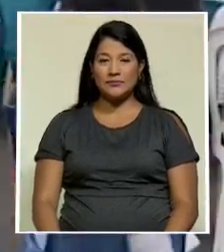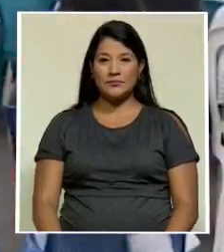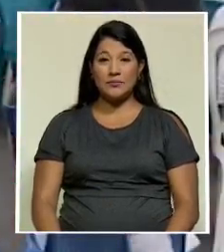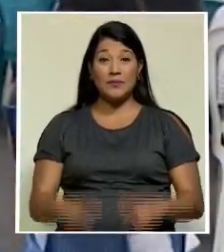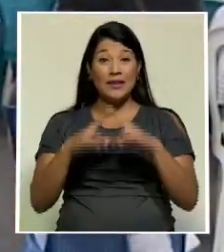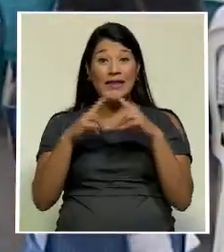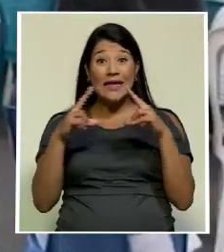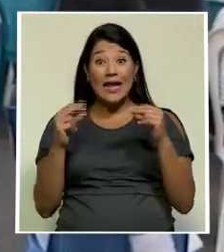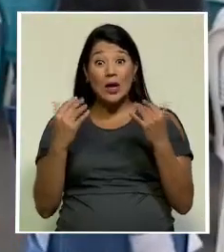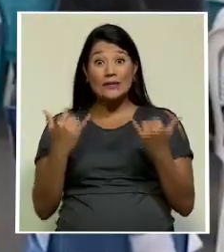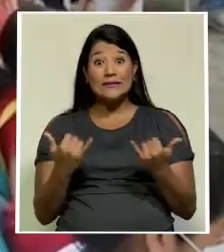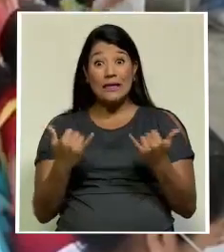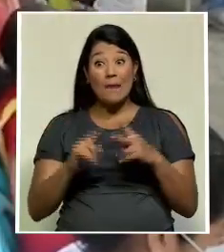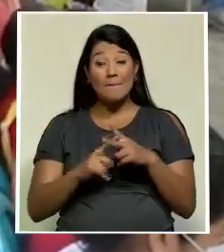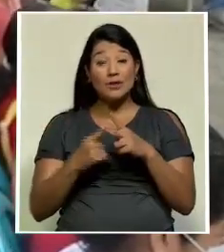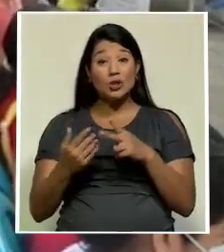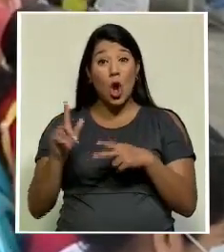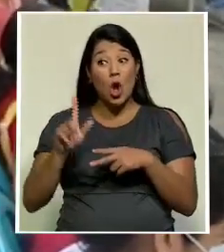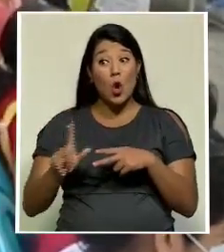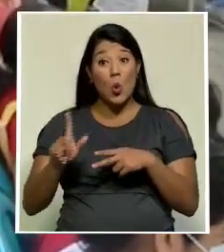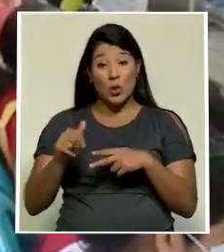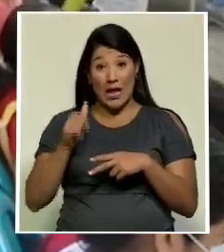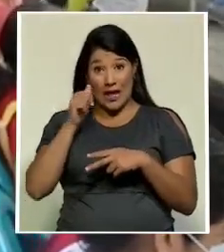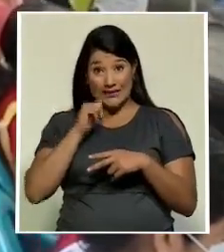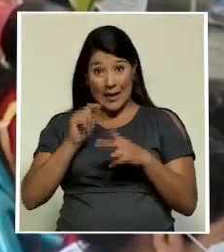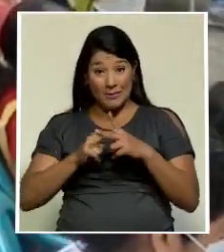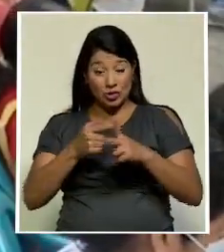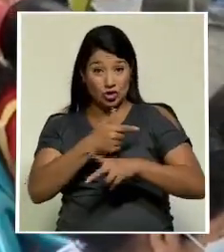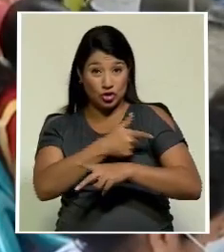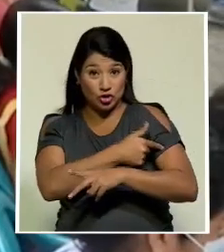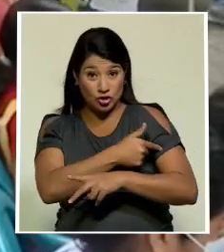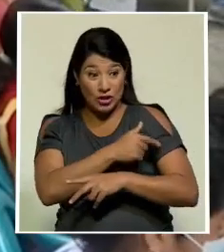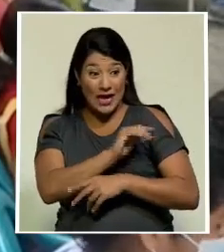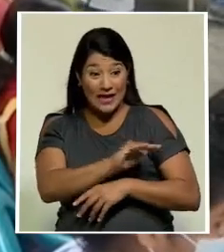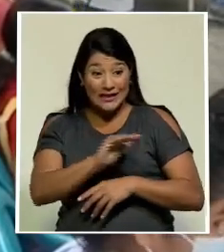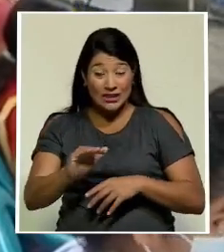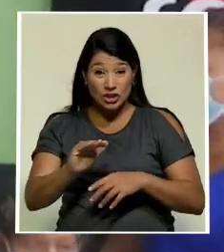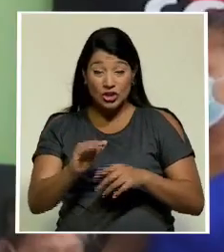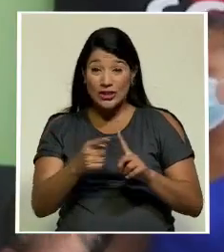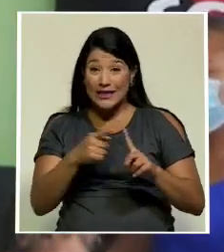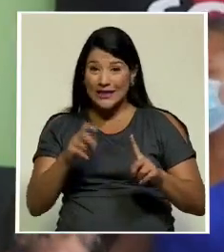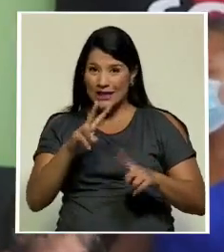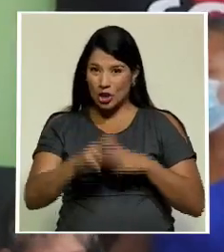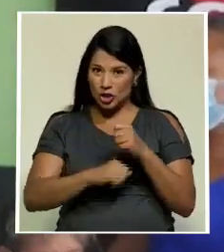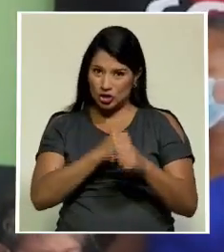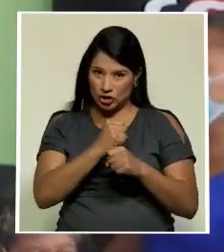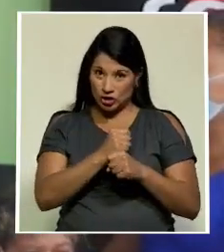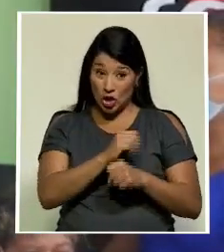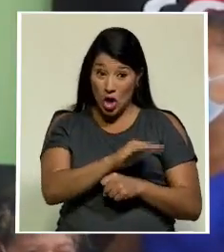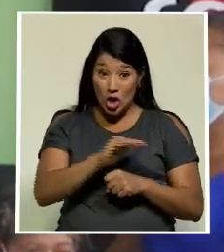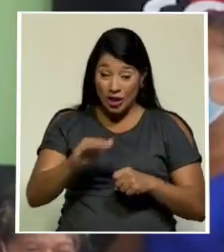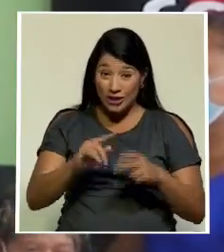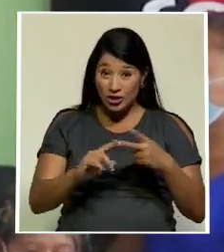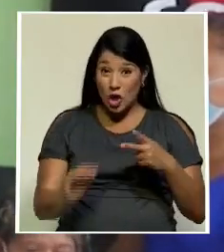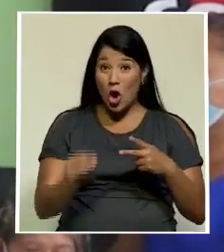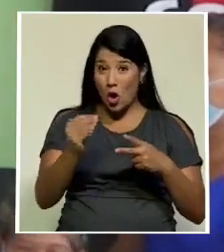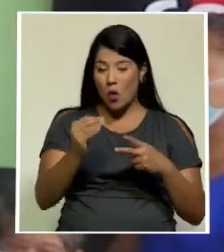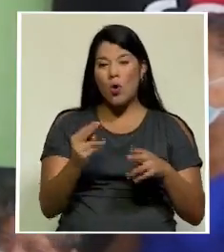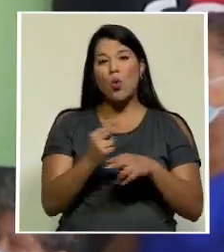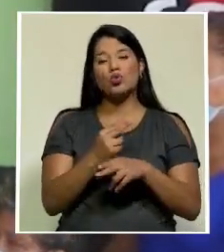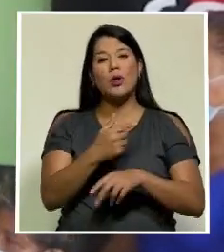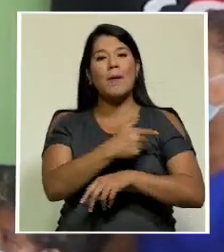Nicaragua comenzó el lunes a inmunizar contra COVID-19 a los niños desde los 2 años. A los niños y adolescentes se les aplican dosis de las